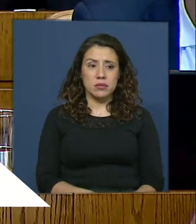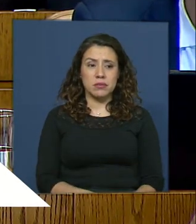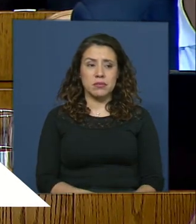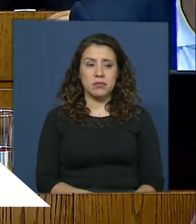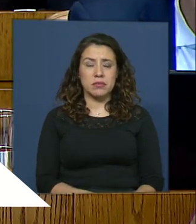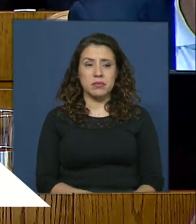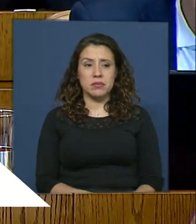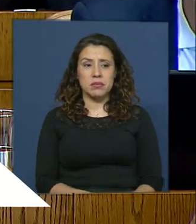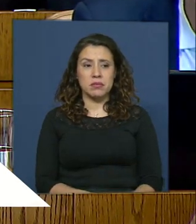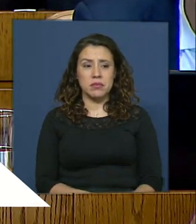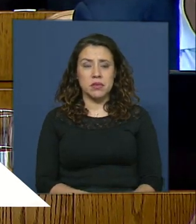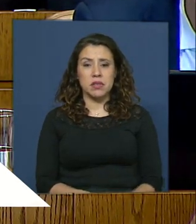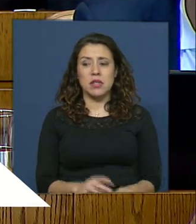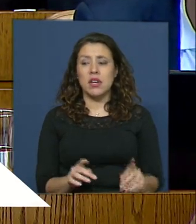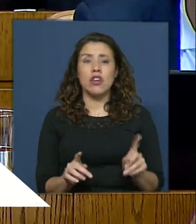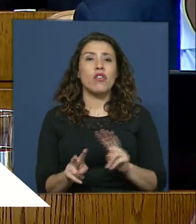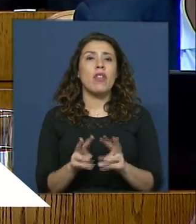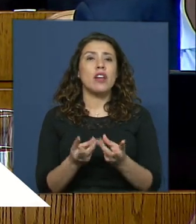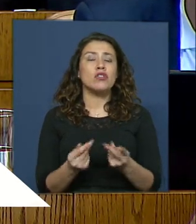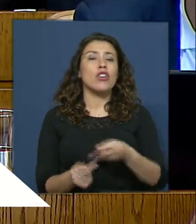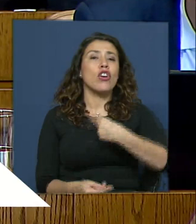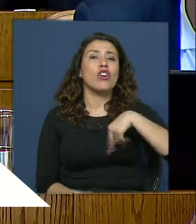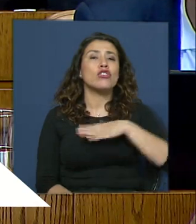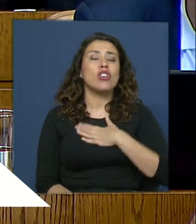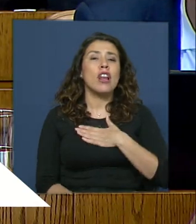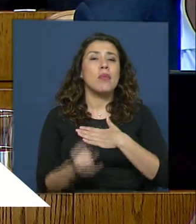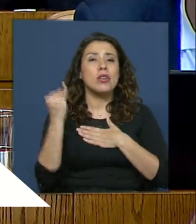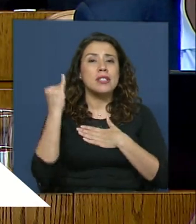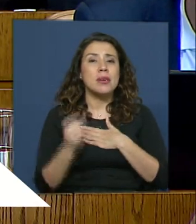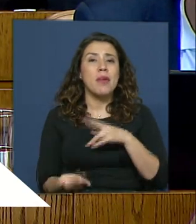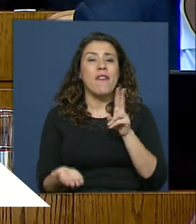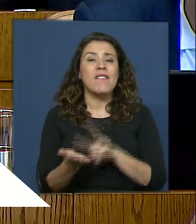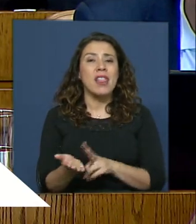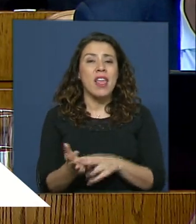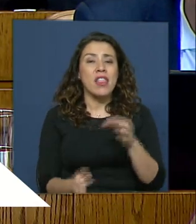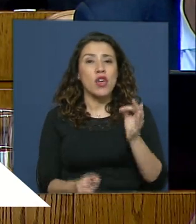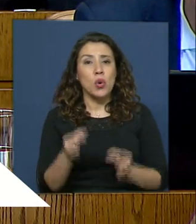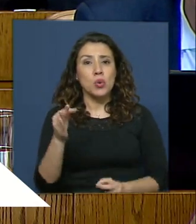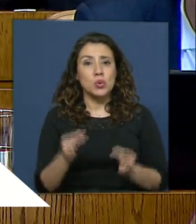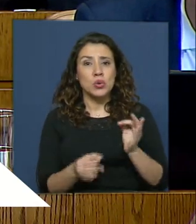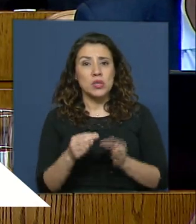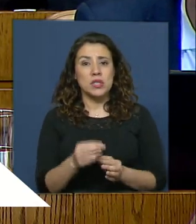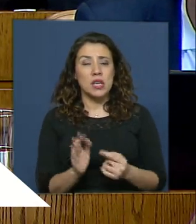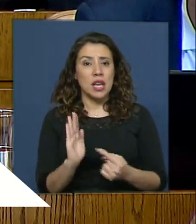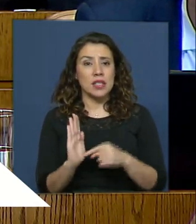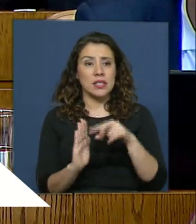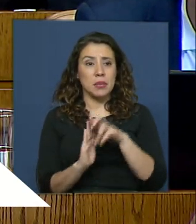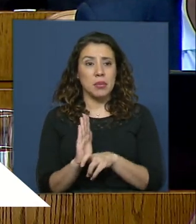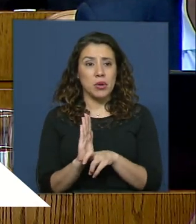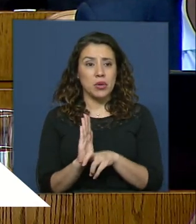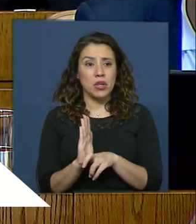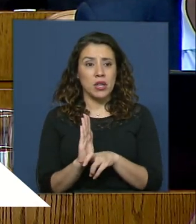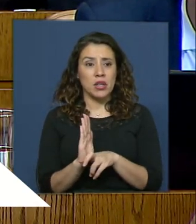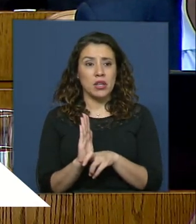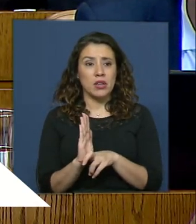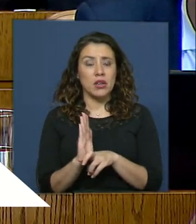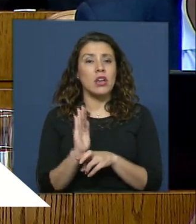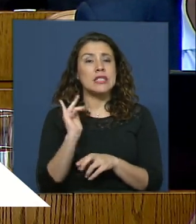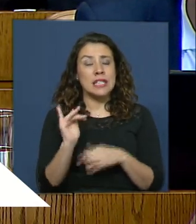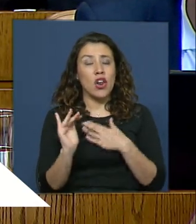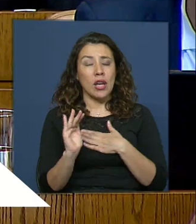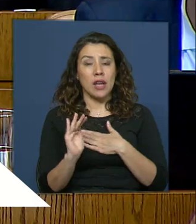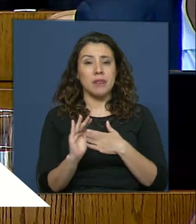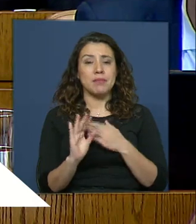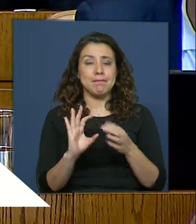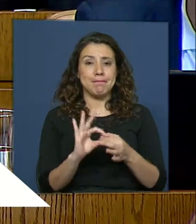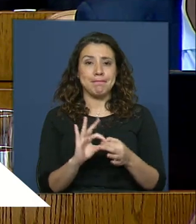y no van a tener cabida lo que nosotros buscamos siempre, que es la verdad. La verdad y la justicia, señor presidente, y este proyecto sencillamente sí lo persigue.